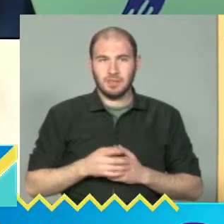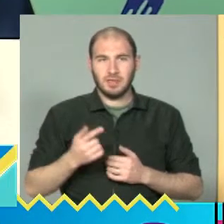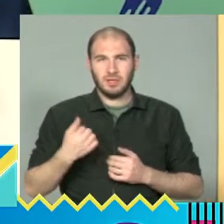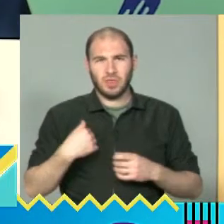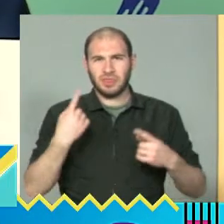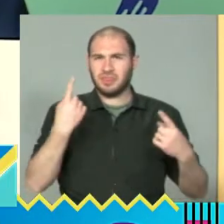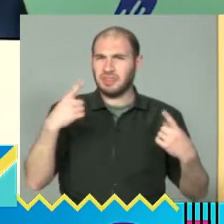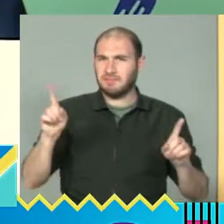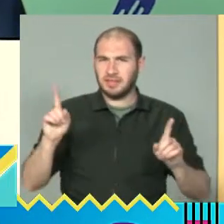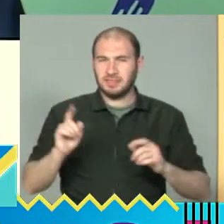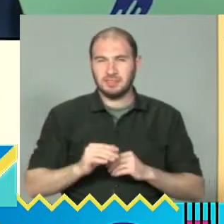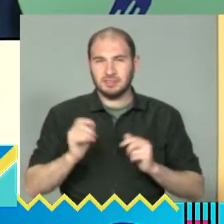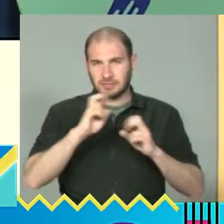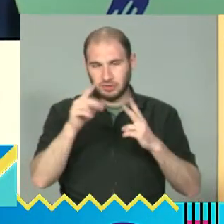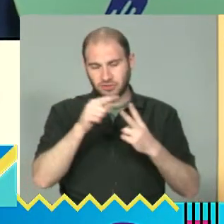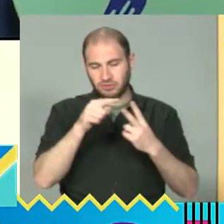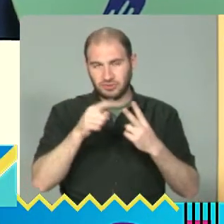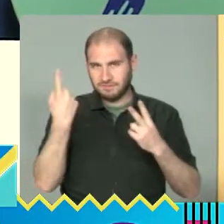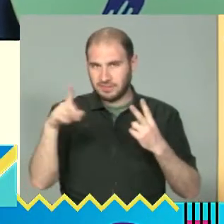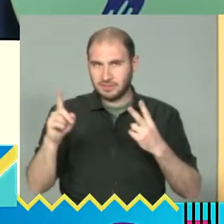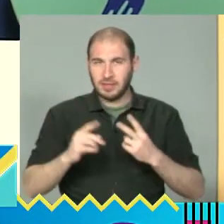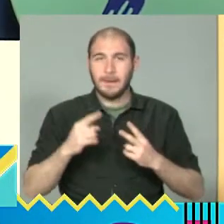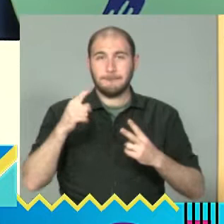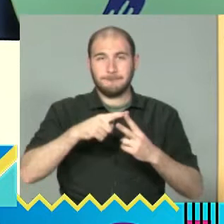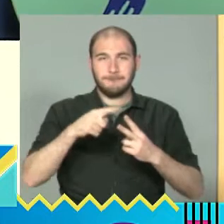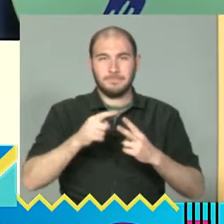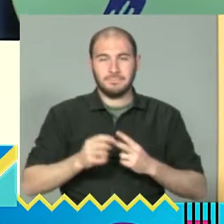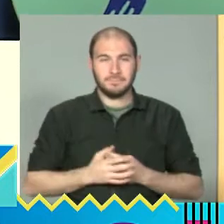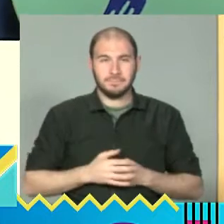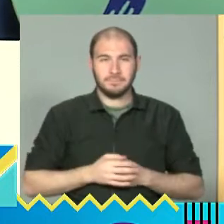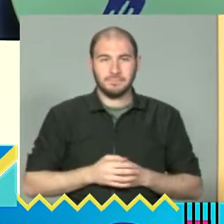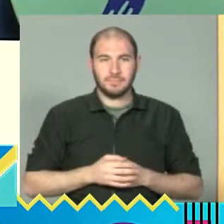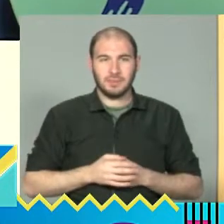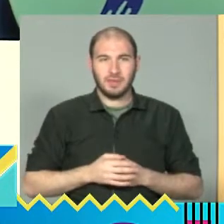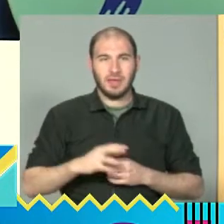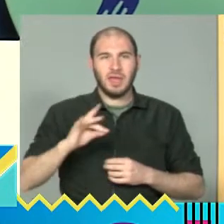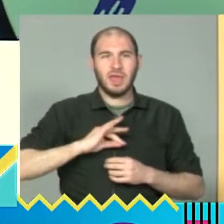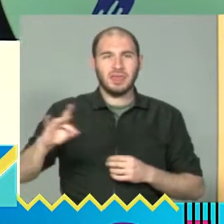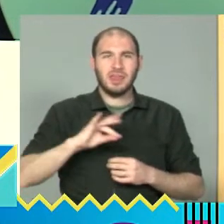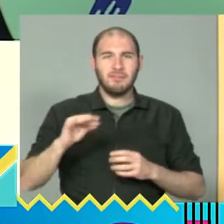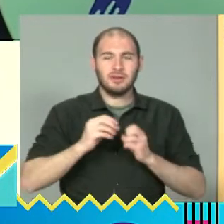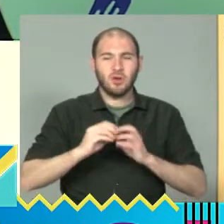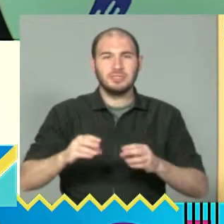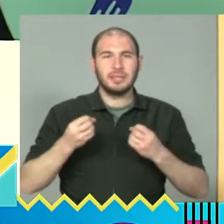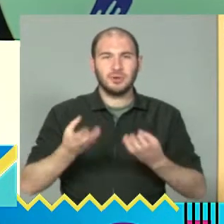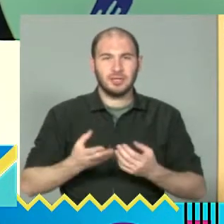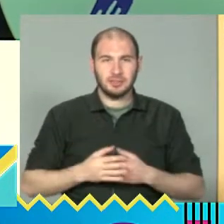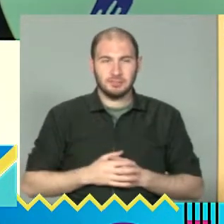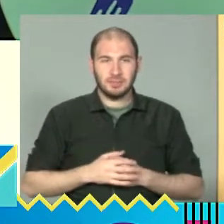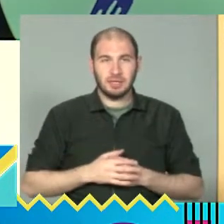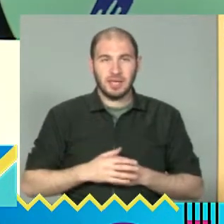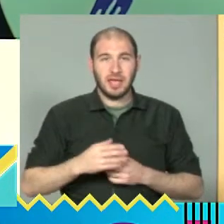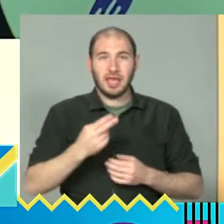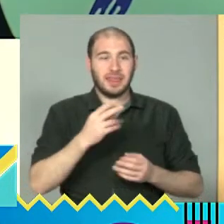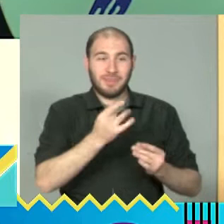disentir un poco con él es en 2 aspectos. Bien. El primero es que el endeudamiento se genera por el